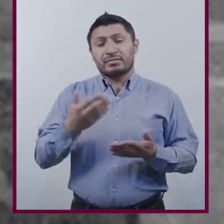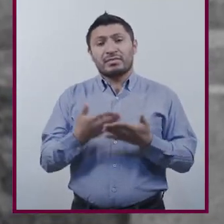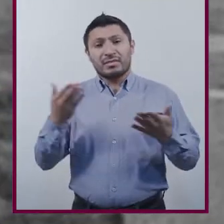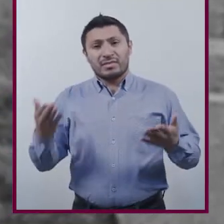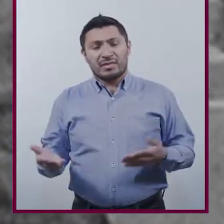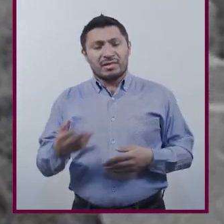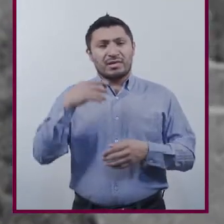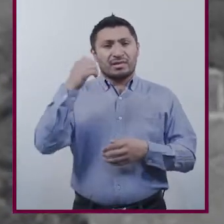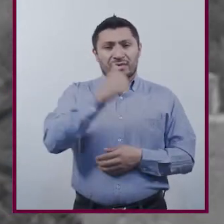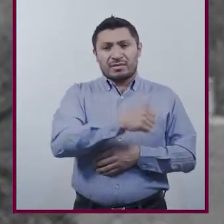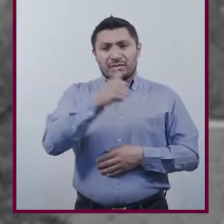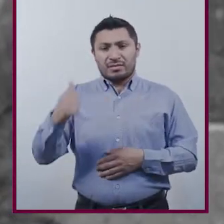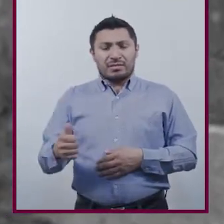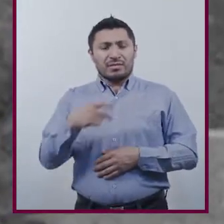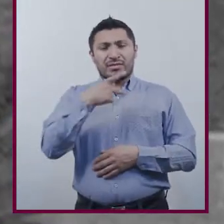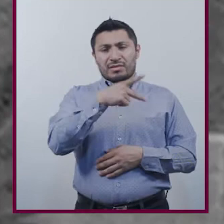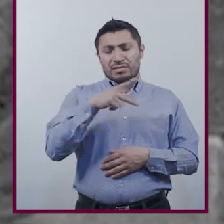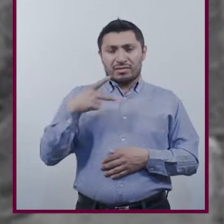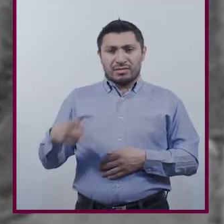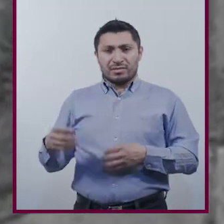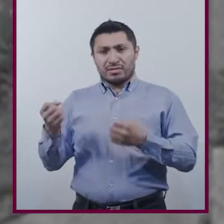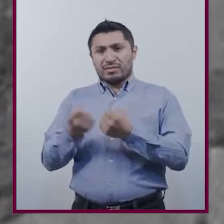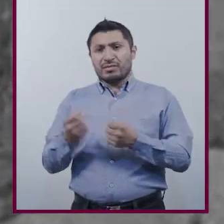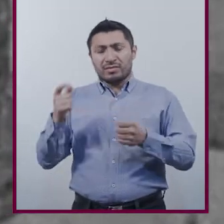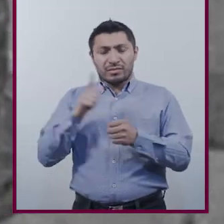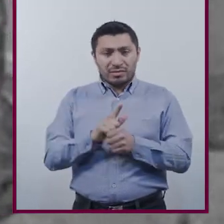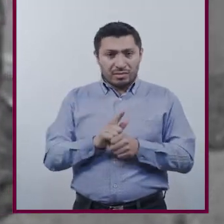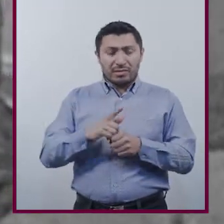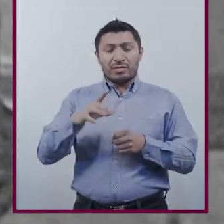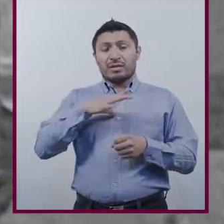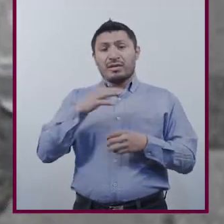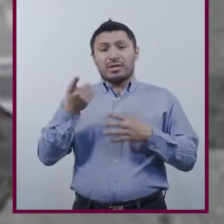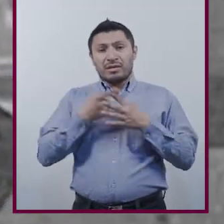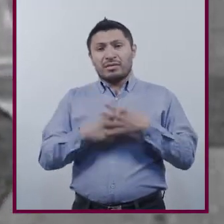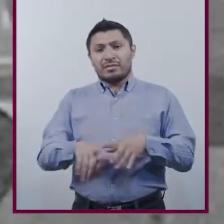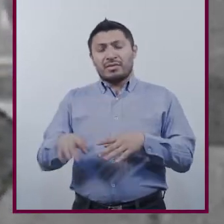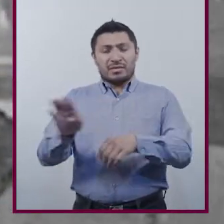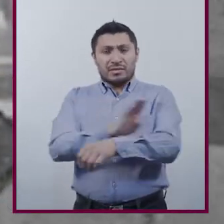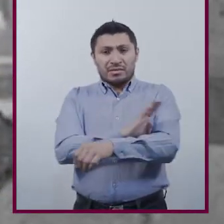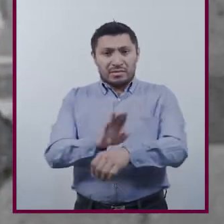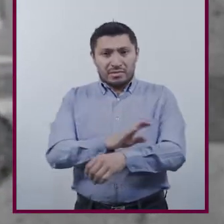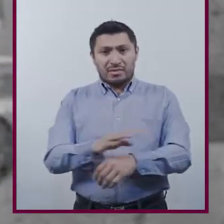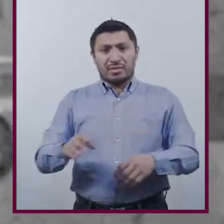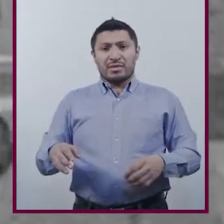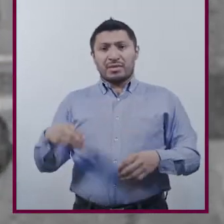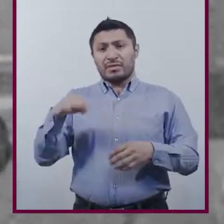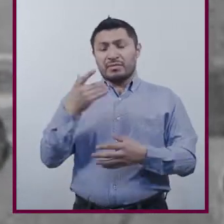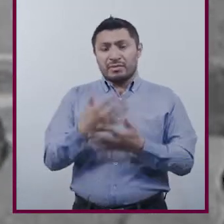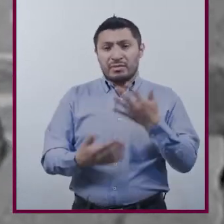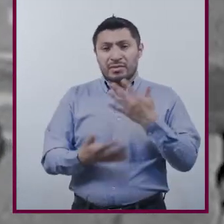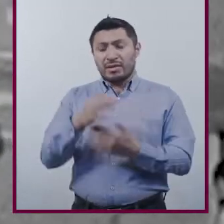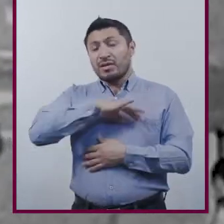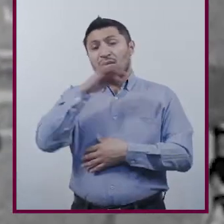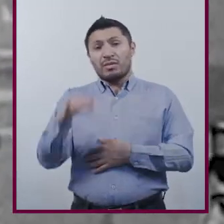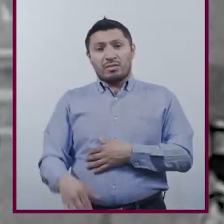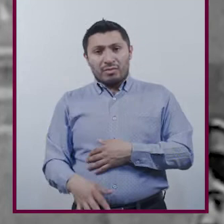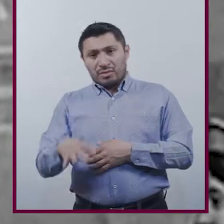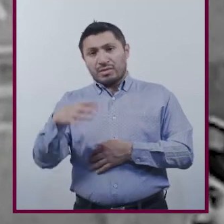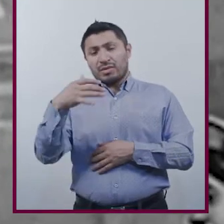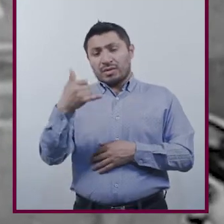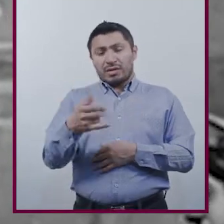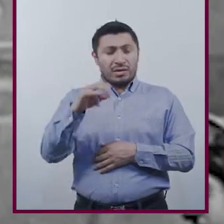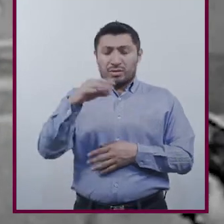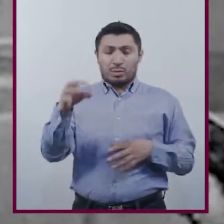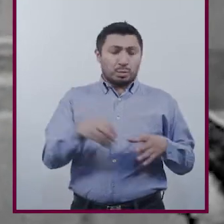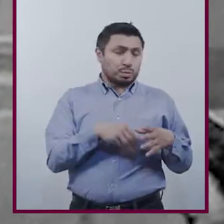su naturaleza de poder social. Se ponen en circulación los bienes de manos muertas y se impide su nueva